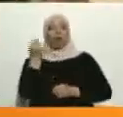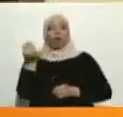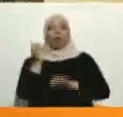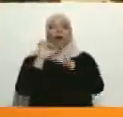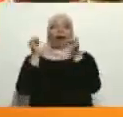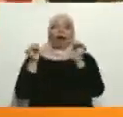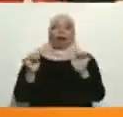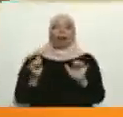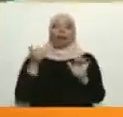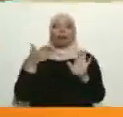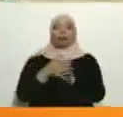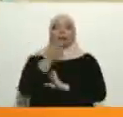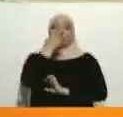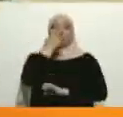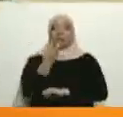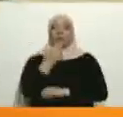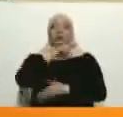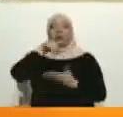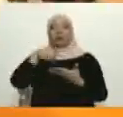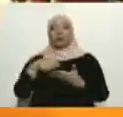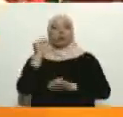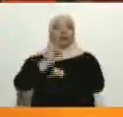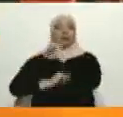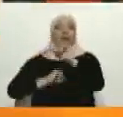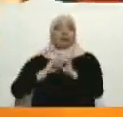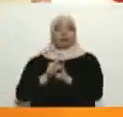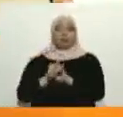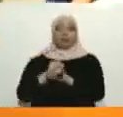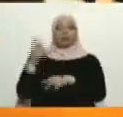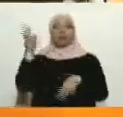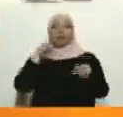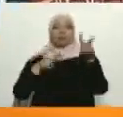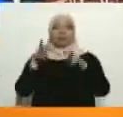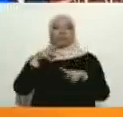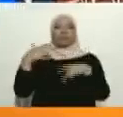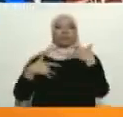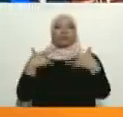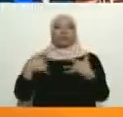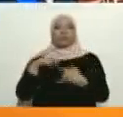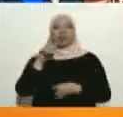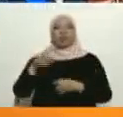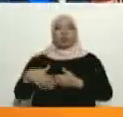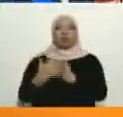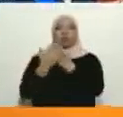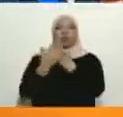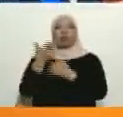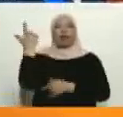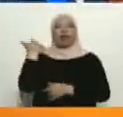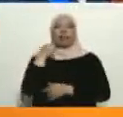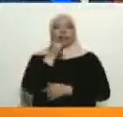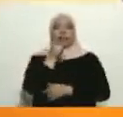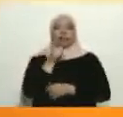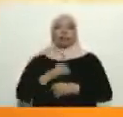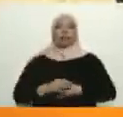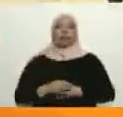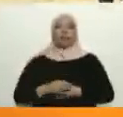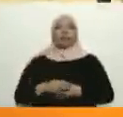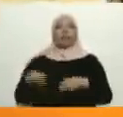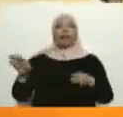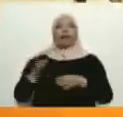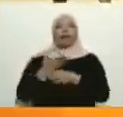que invitamos nacionales e internacionales que disfrutaron hasta las dos de la mañana del día de ayer y